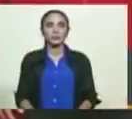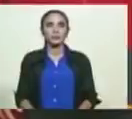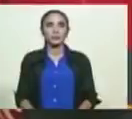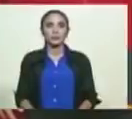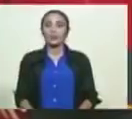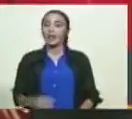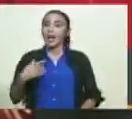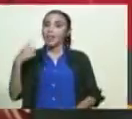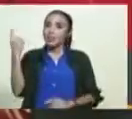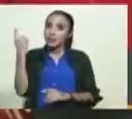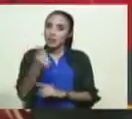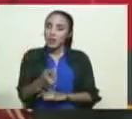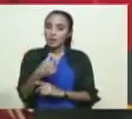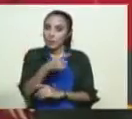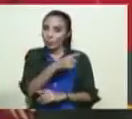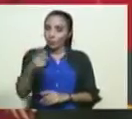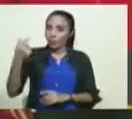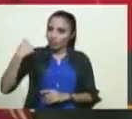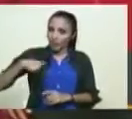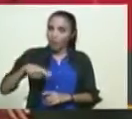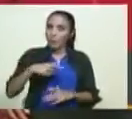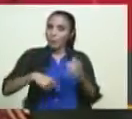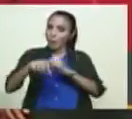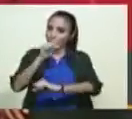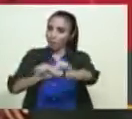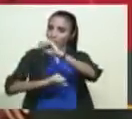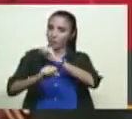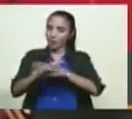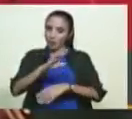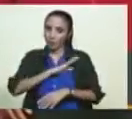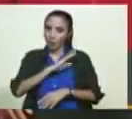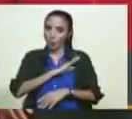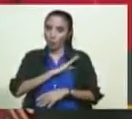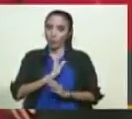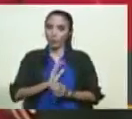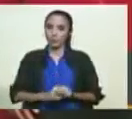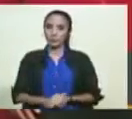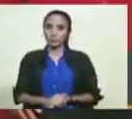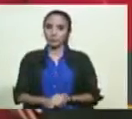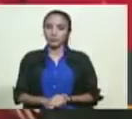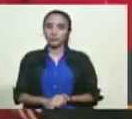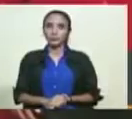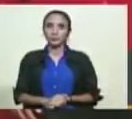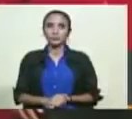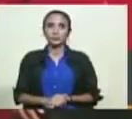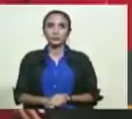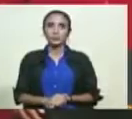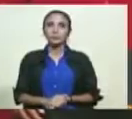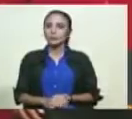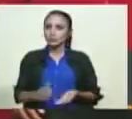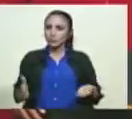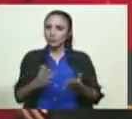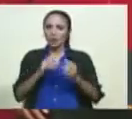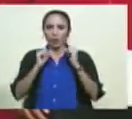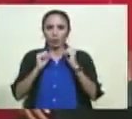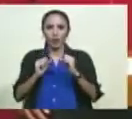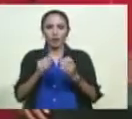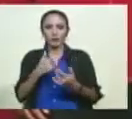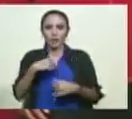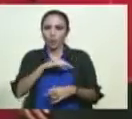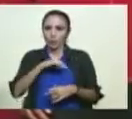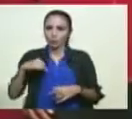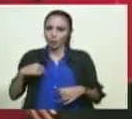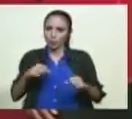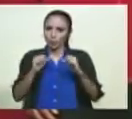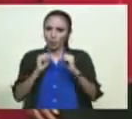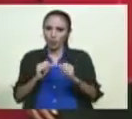Tenemos que defender lo nuestro. Nadie puede creerse con el poder de ofrecer las